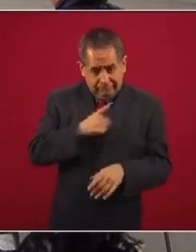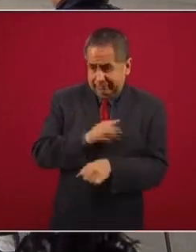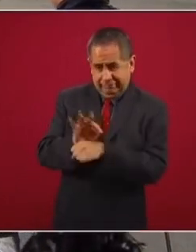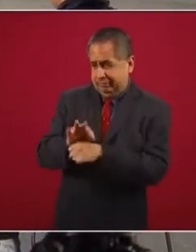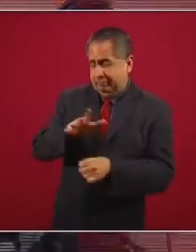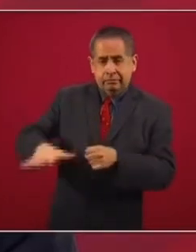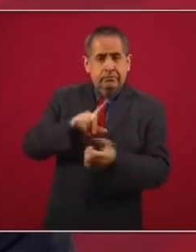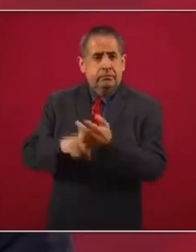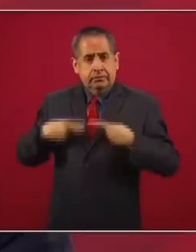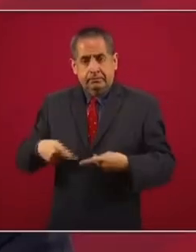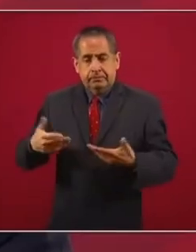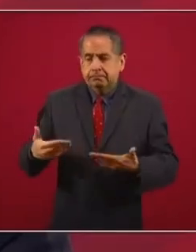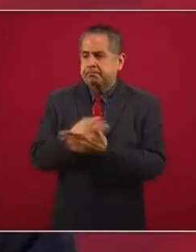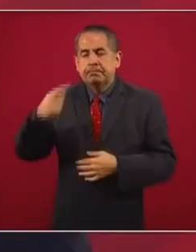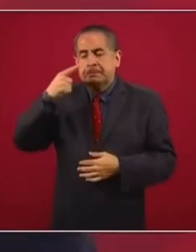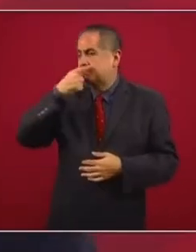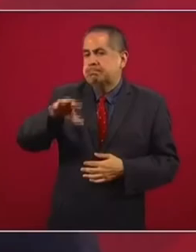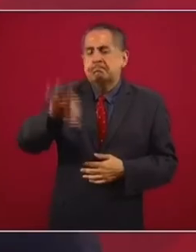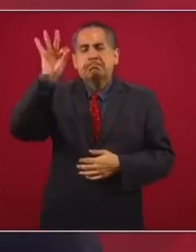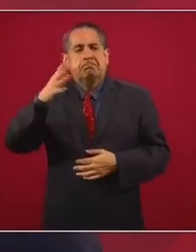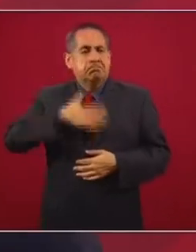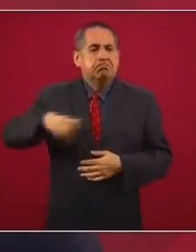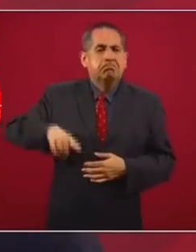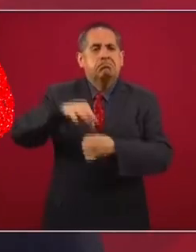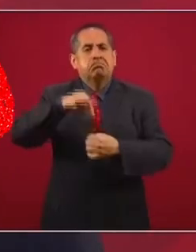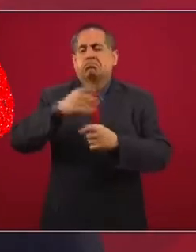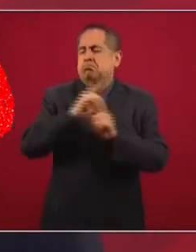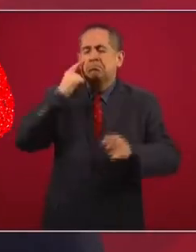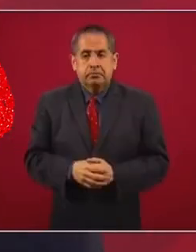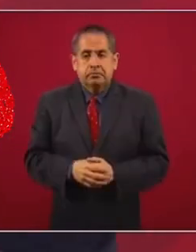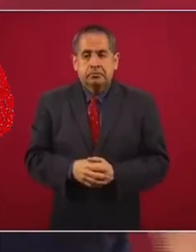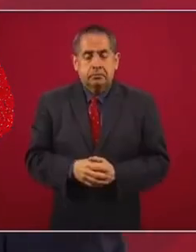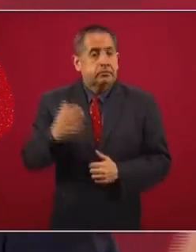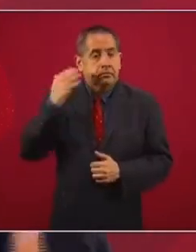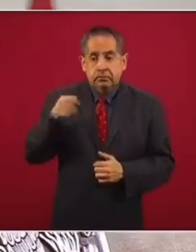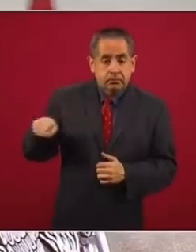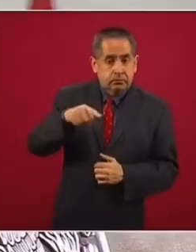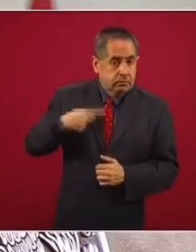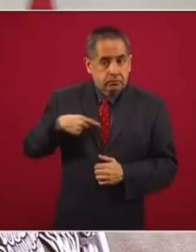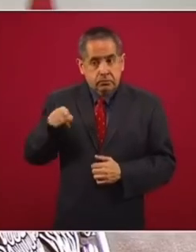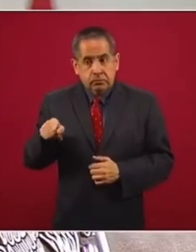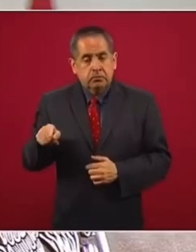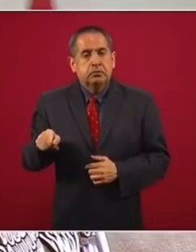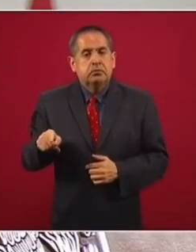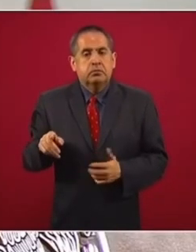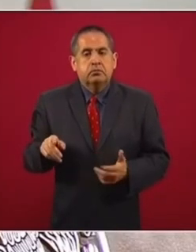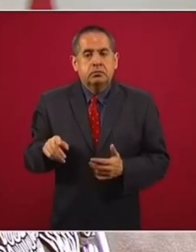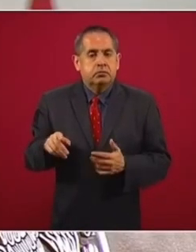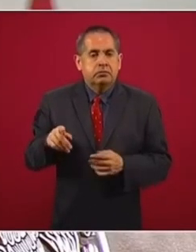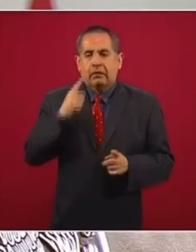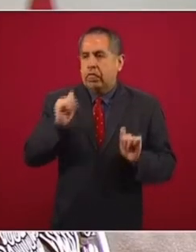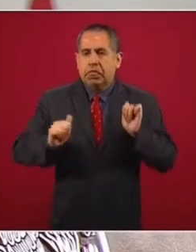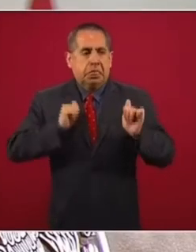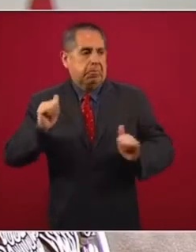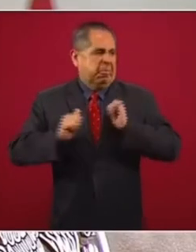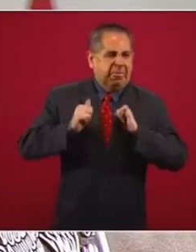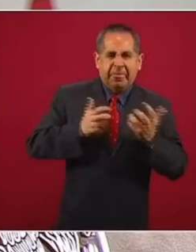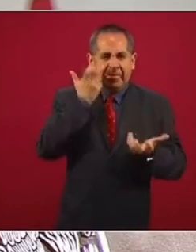los ciudadanos a elegir libremente a sus autoridades. Han estado ahí gentes